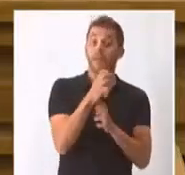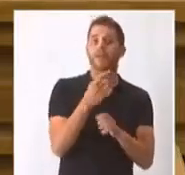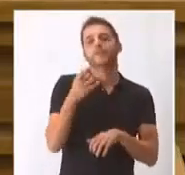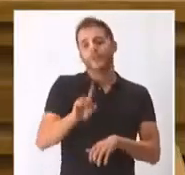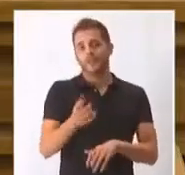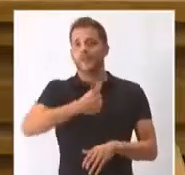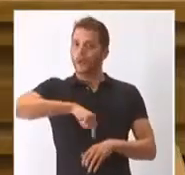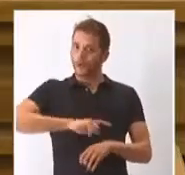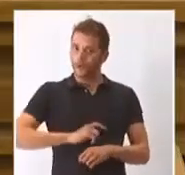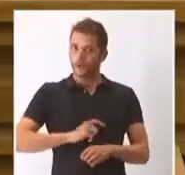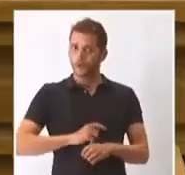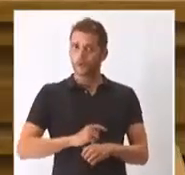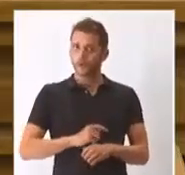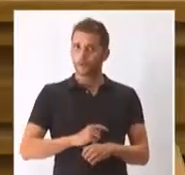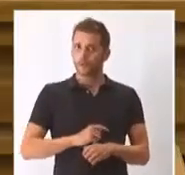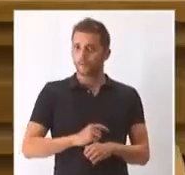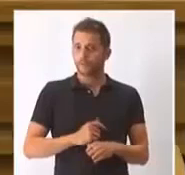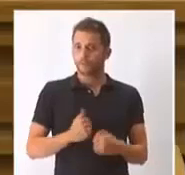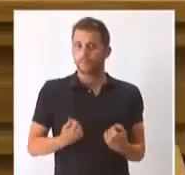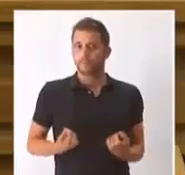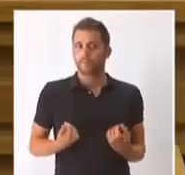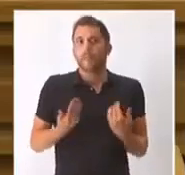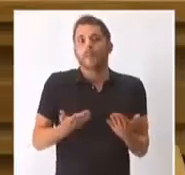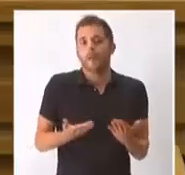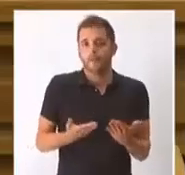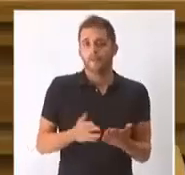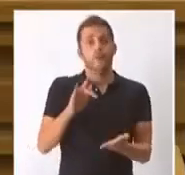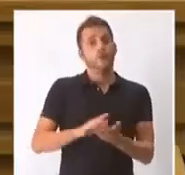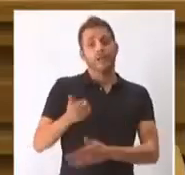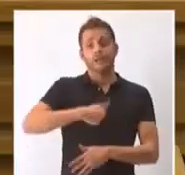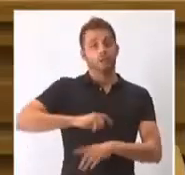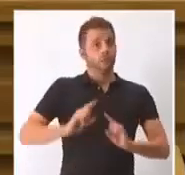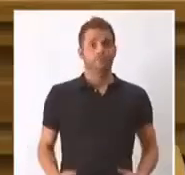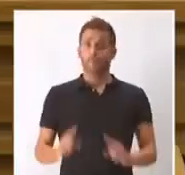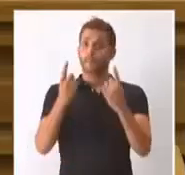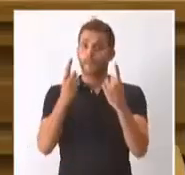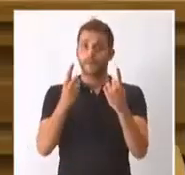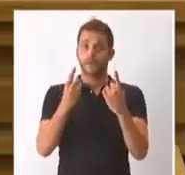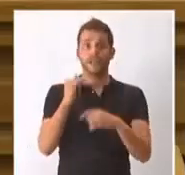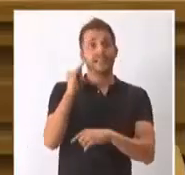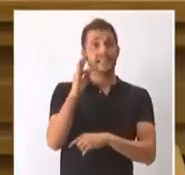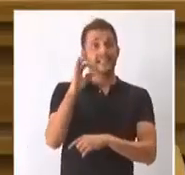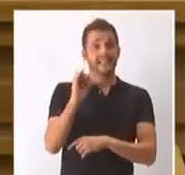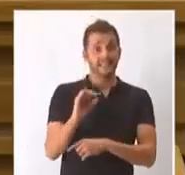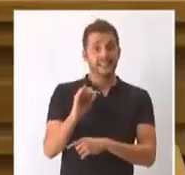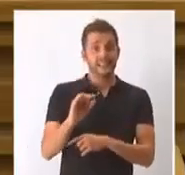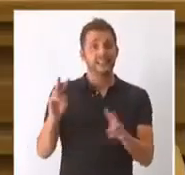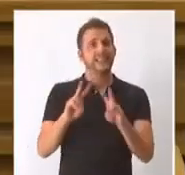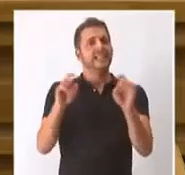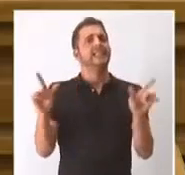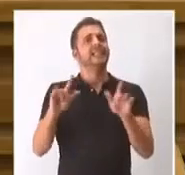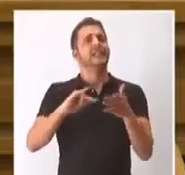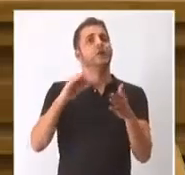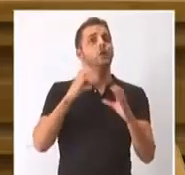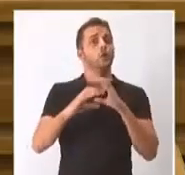parte en lo que en lo que de nuestra parte depende hemos sido pioneros en enid y en telecomunicaciones las